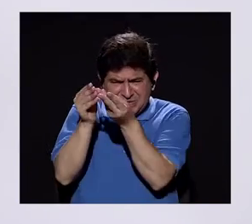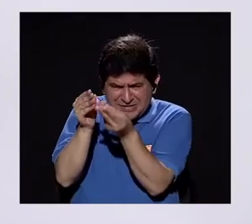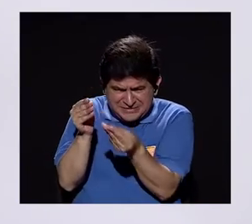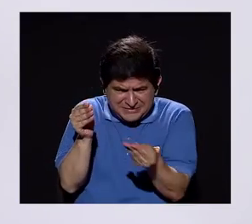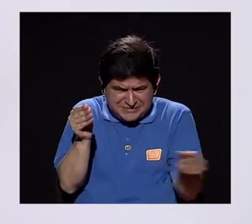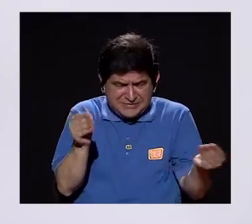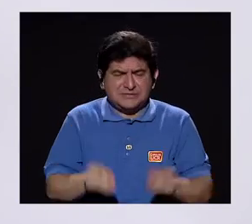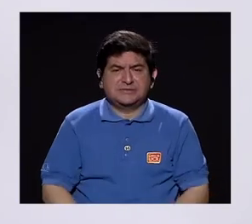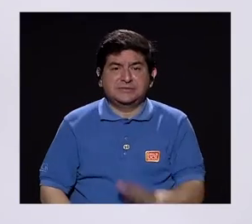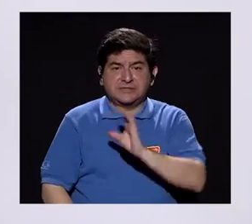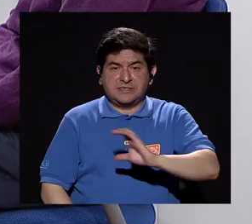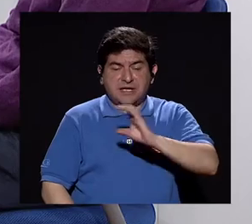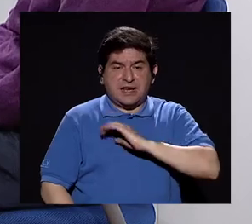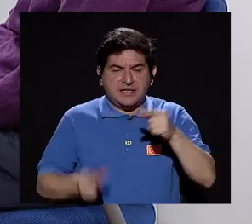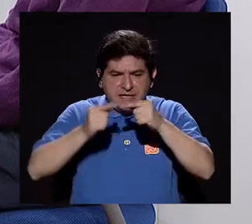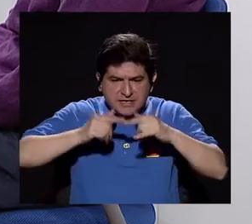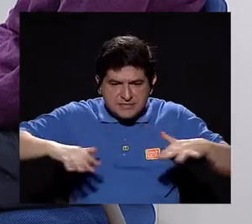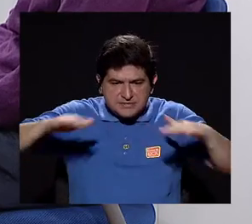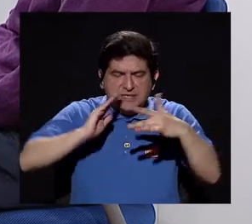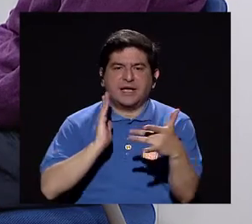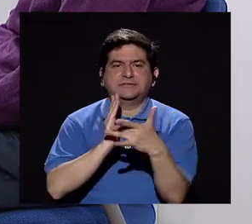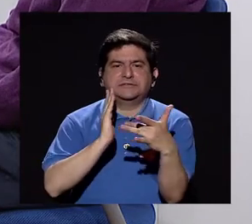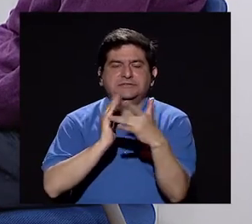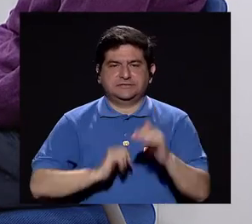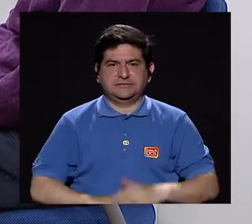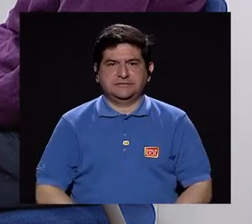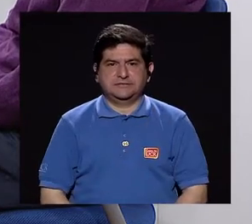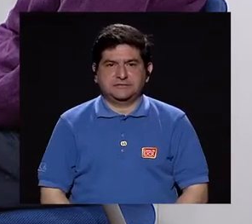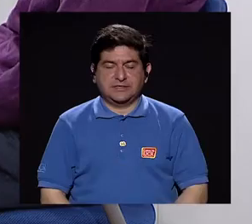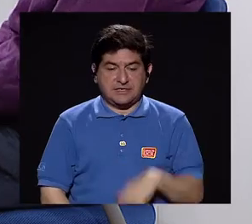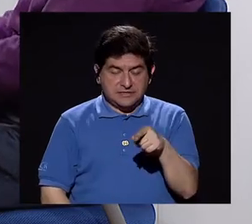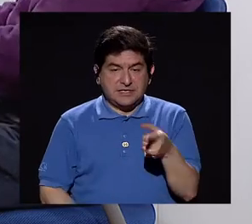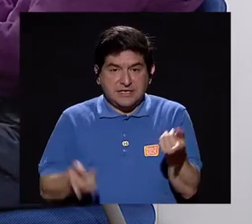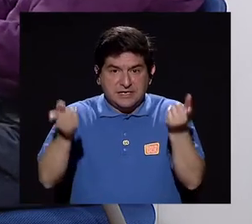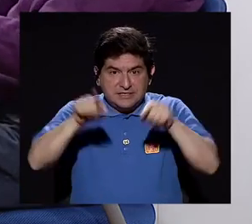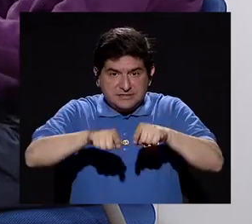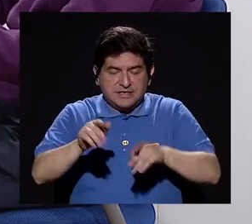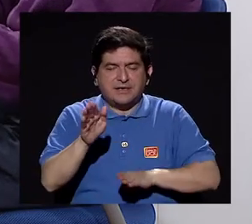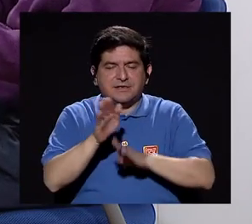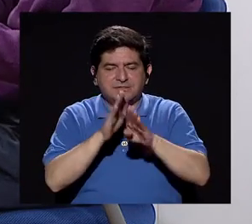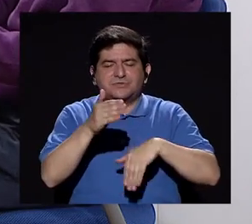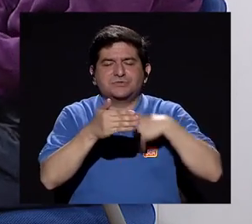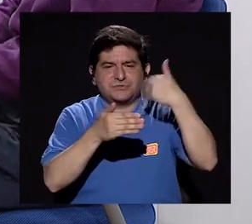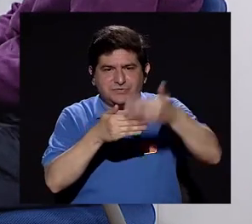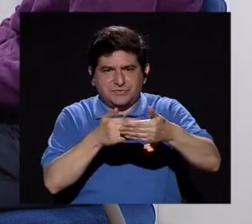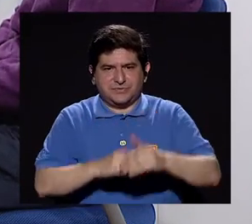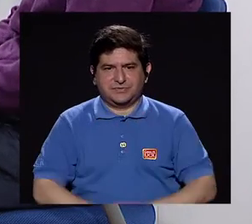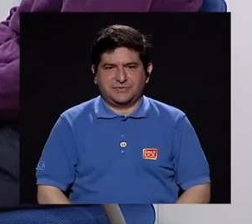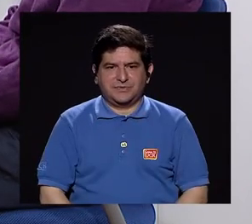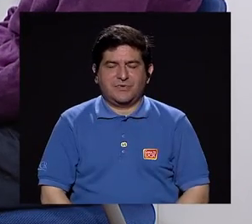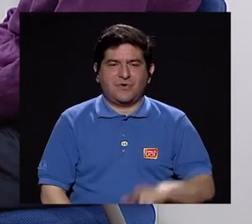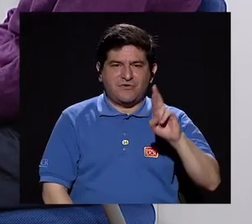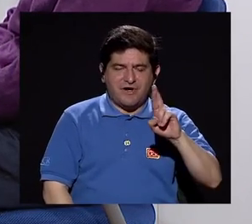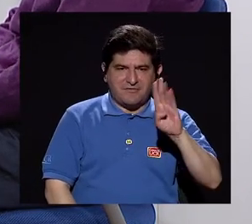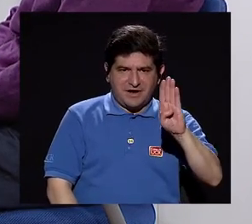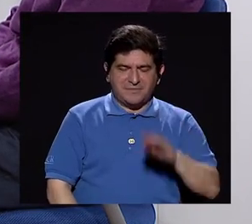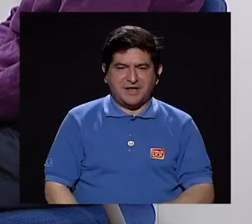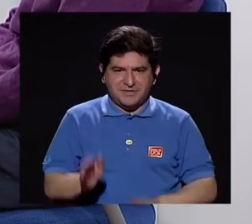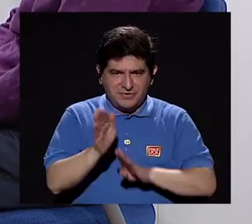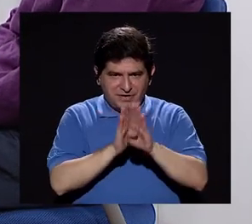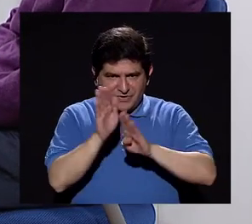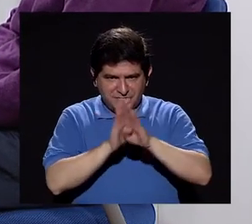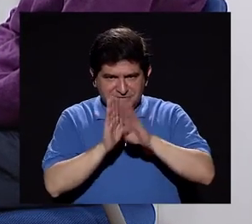las características geotécnicas verdad como les mencionaba que hay justamente desde el tema que vamos a desarrollar con su compañero rafael altura